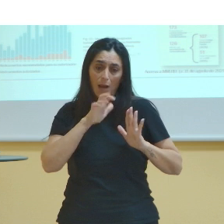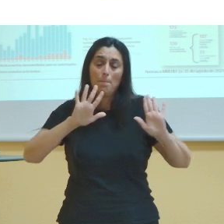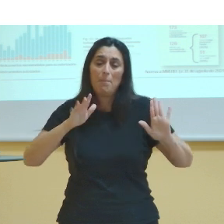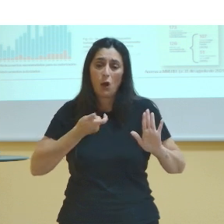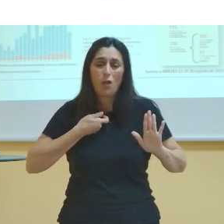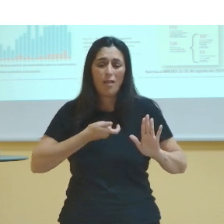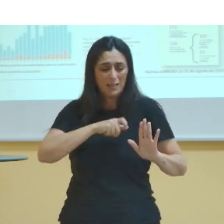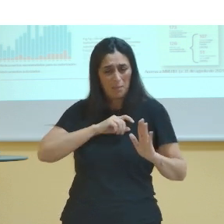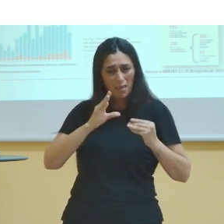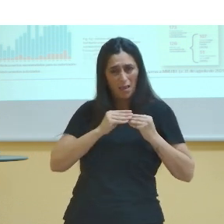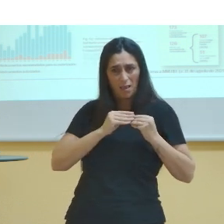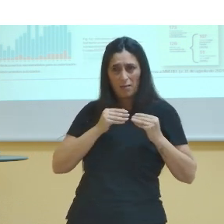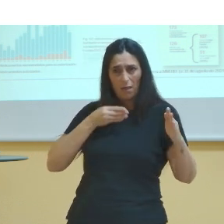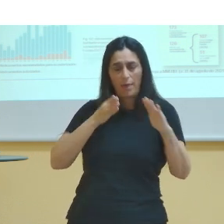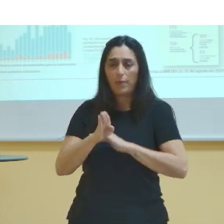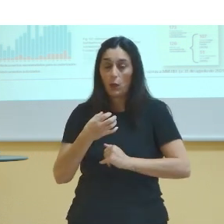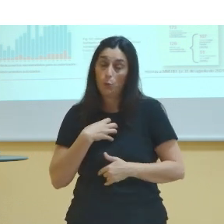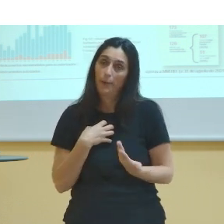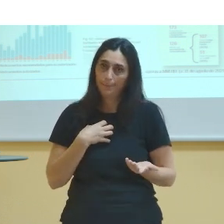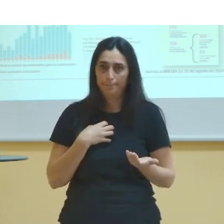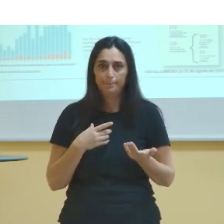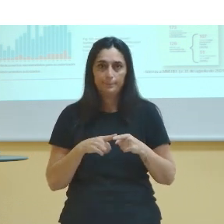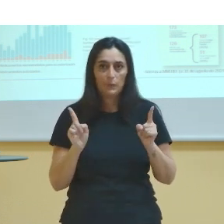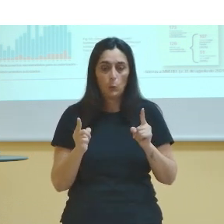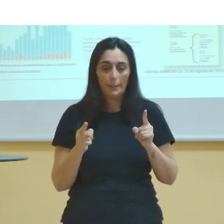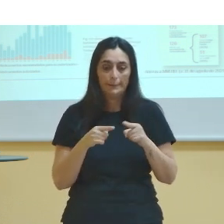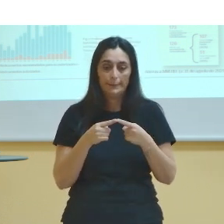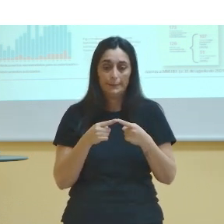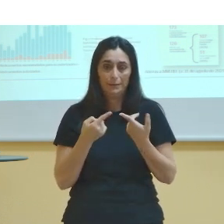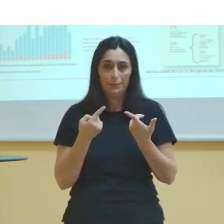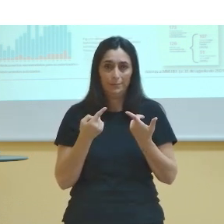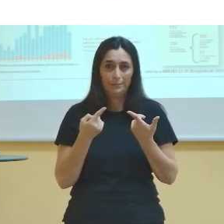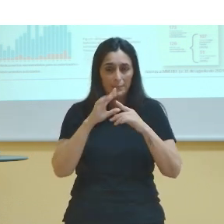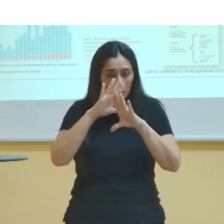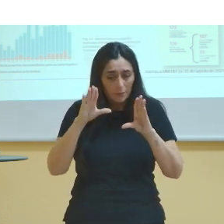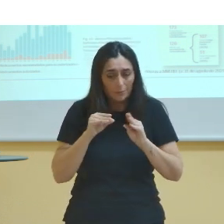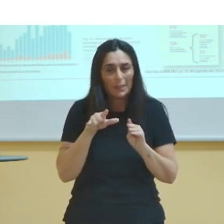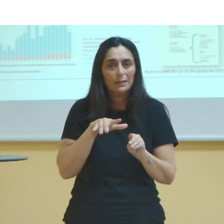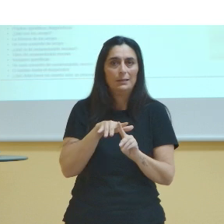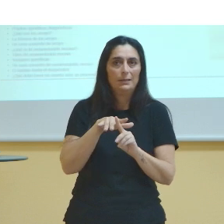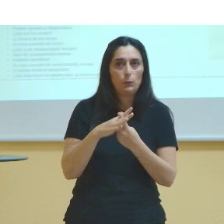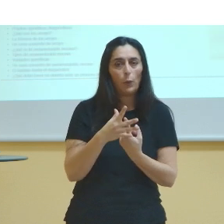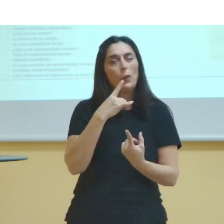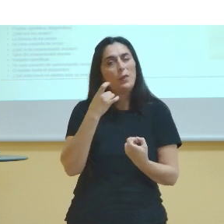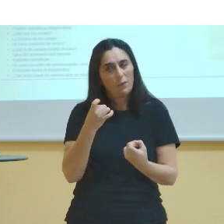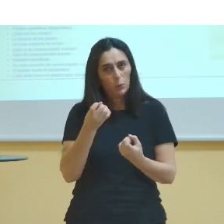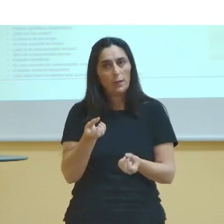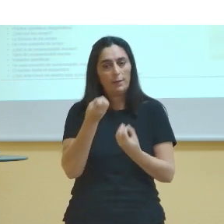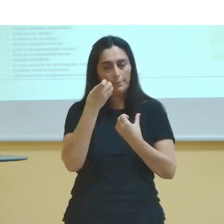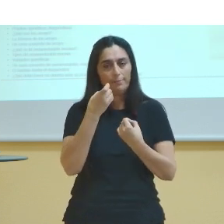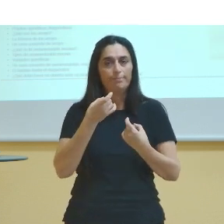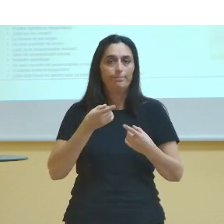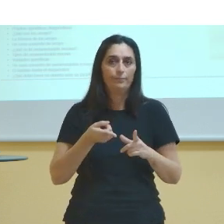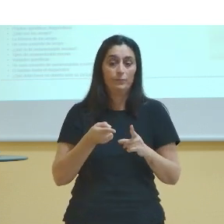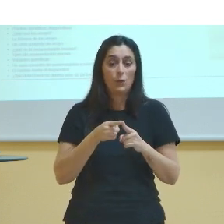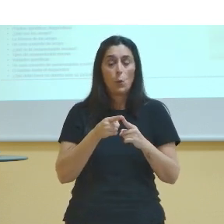no lo tenga, ¿no? Entonces, bueno, todo esto te da, todo este número te da una idea del contexto y de las dificultades. Tenemos